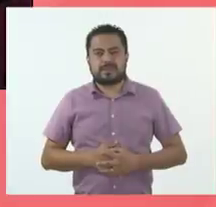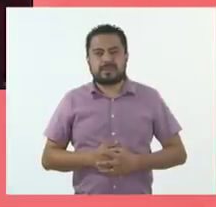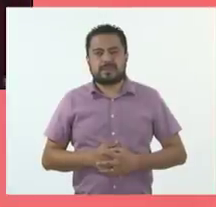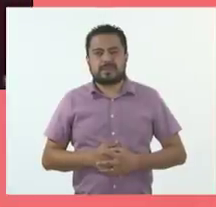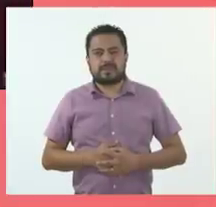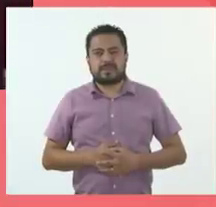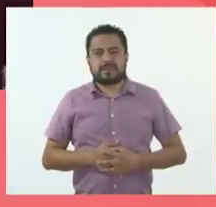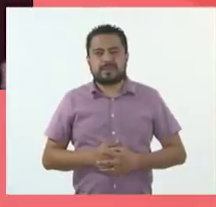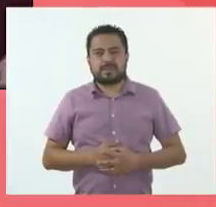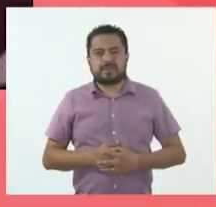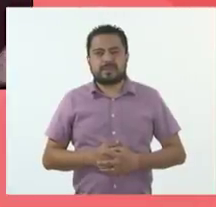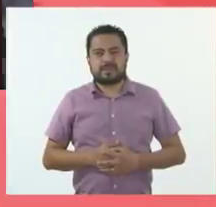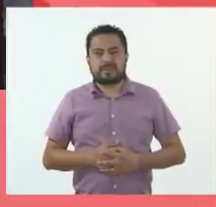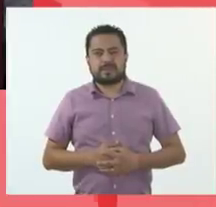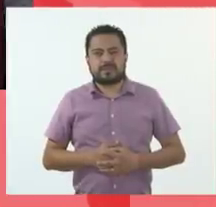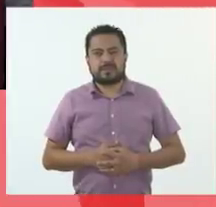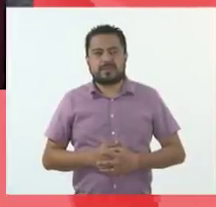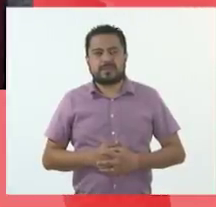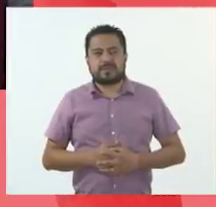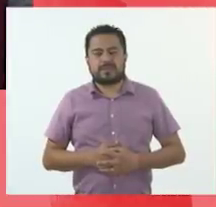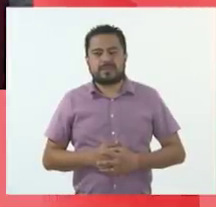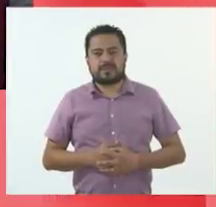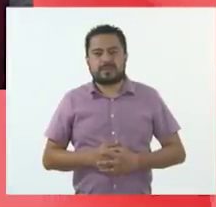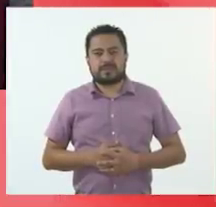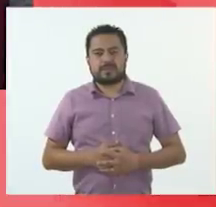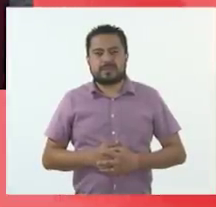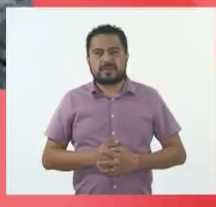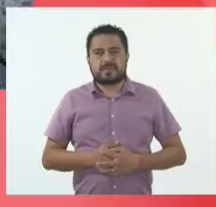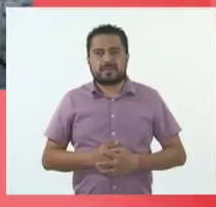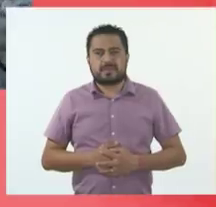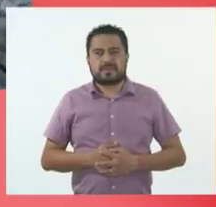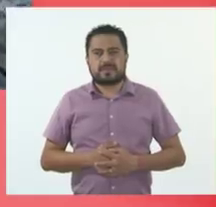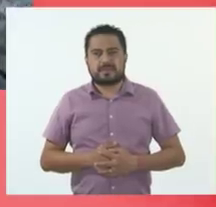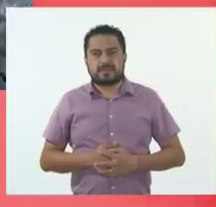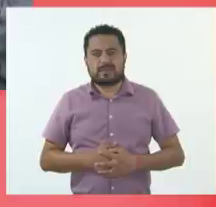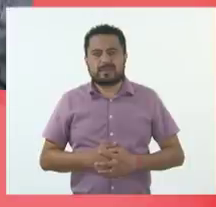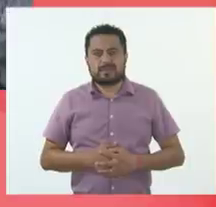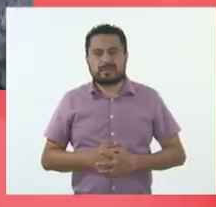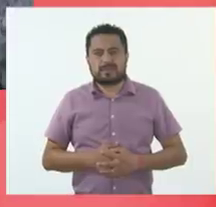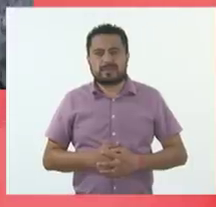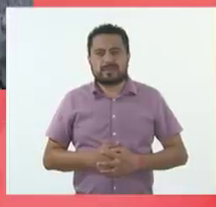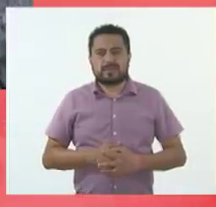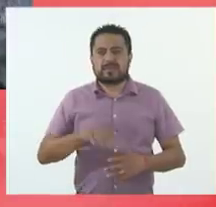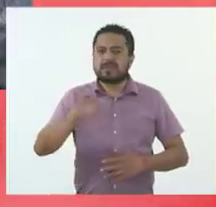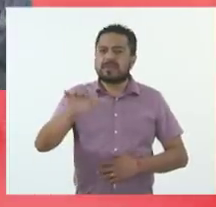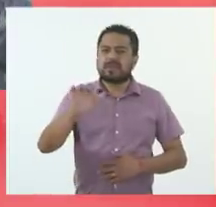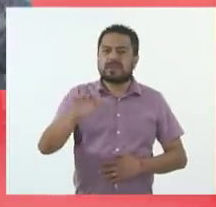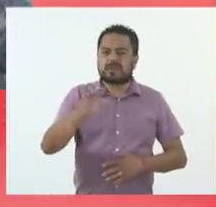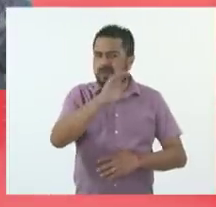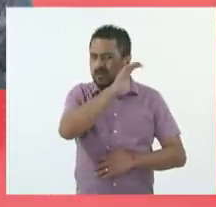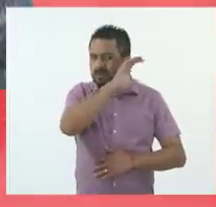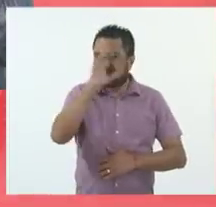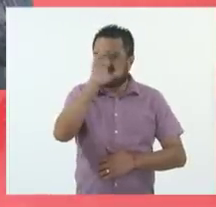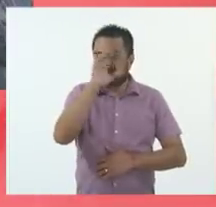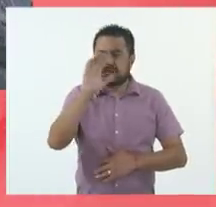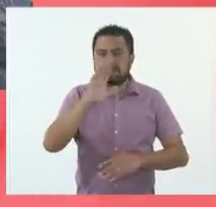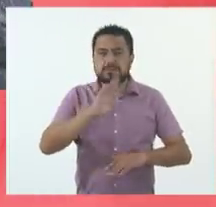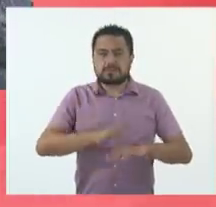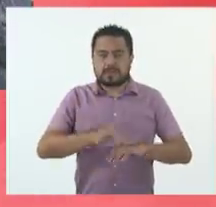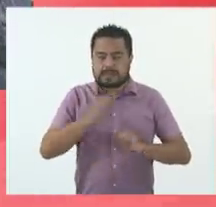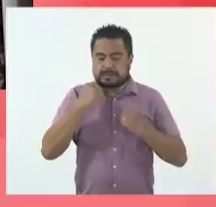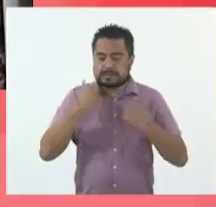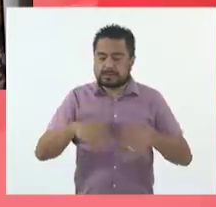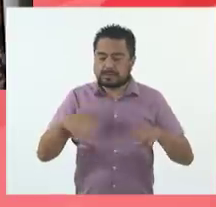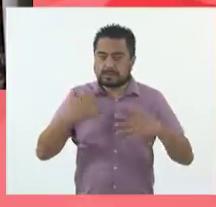Juan Juan Carlos, las fotografías están muy